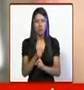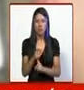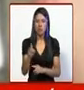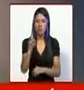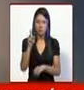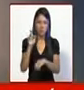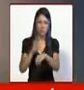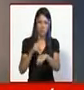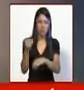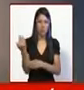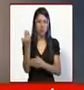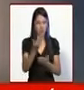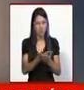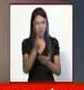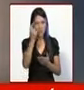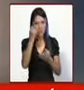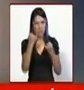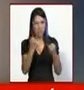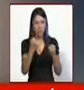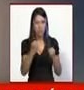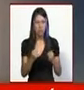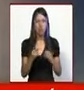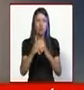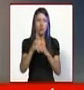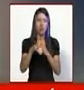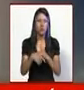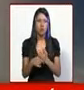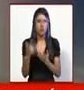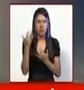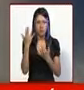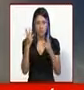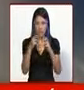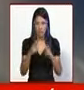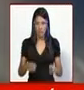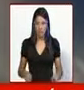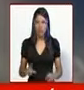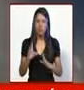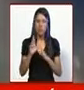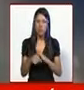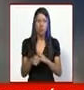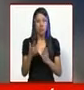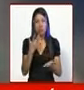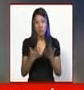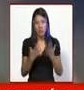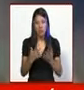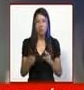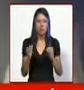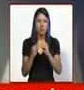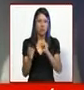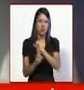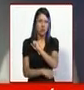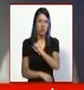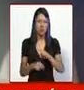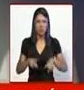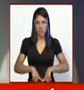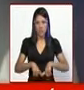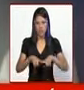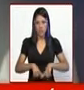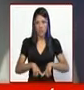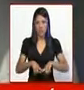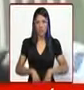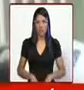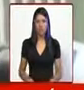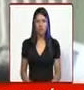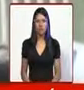realizar la declaración informativa y de acuerdo a eso determinar en qué situación está se va a llevar a cabo su